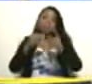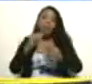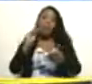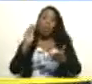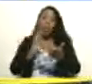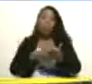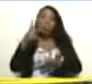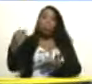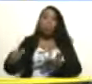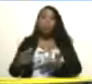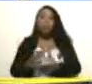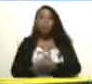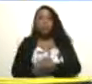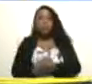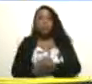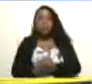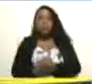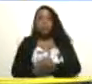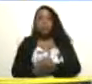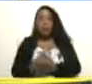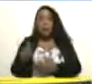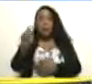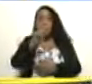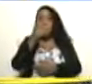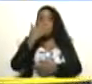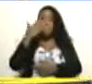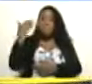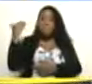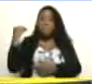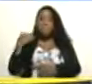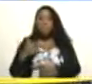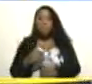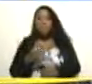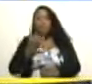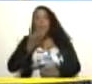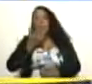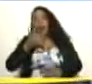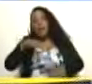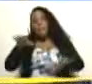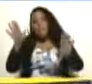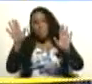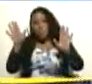el no, hace unos meses atrás, por ejemplo.